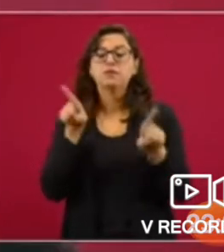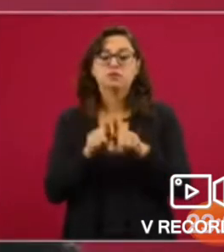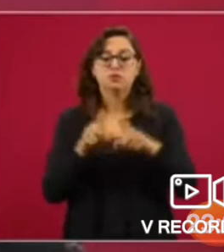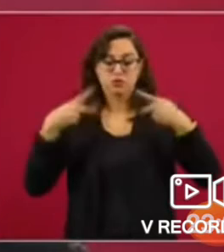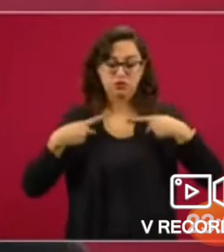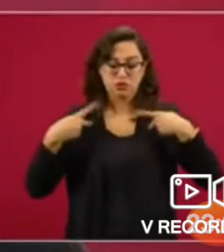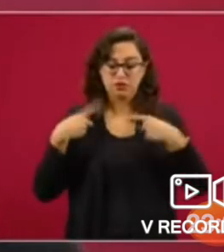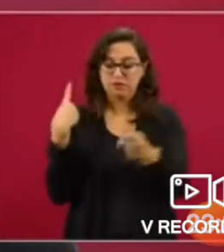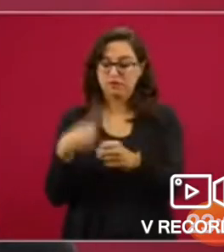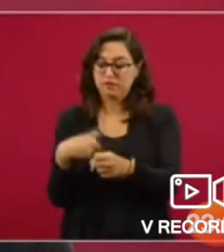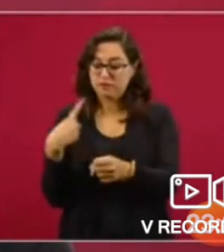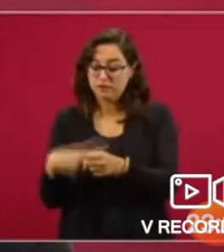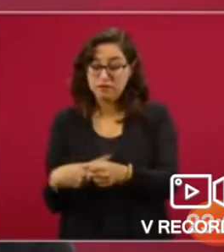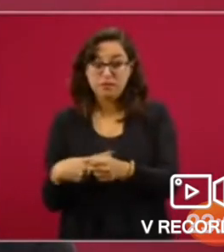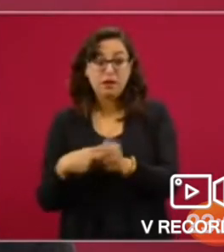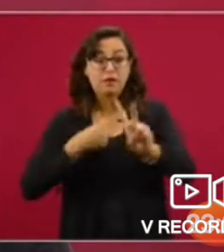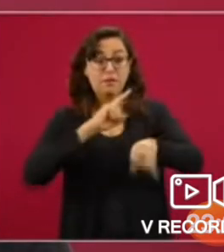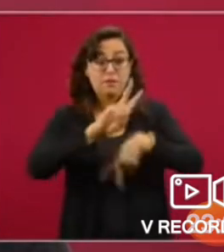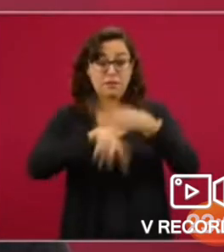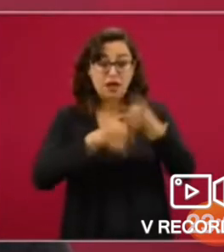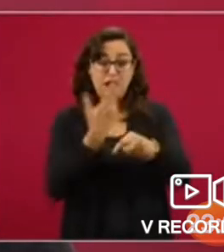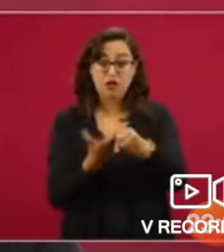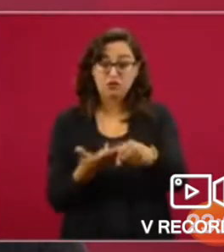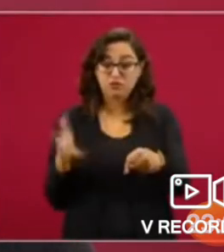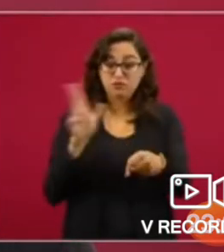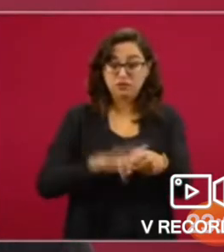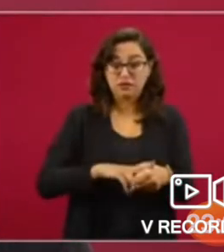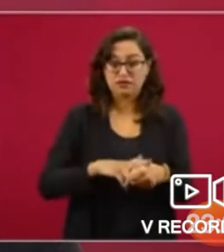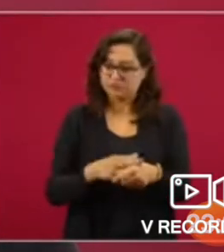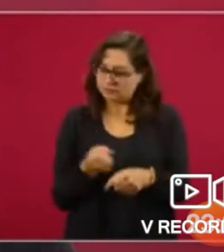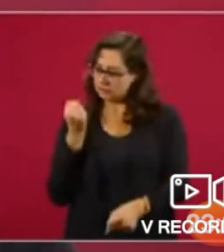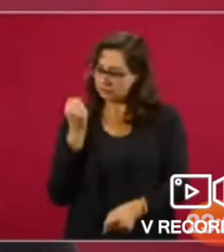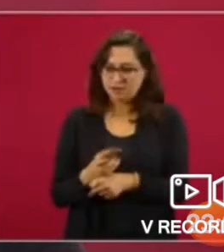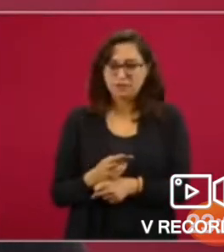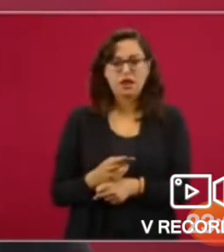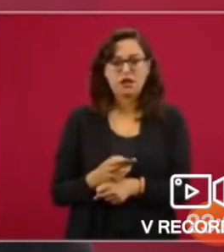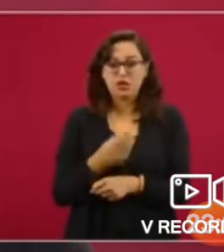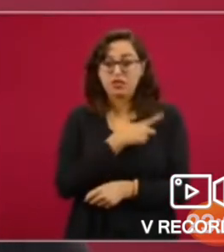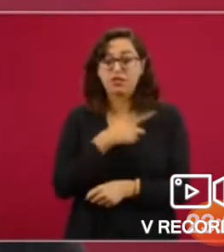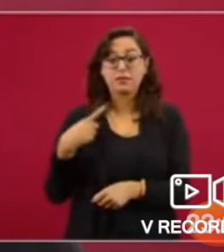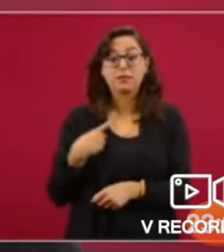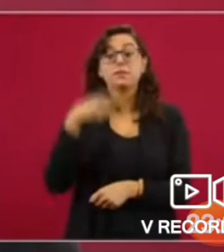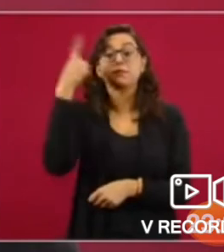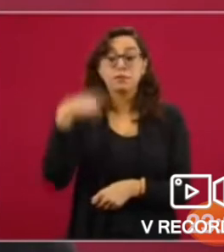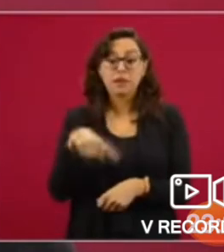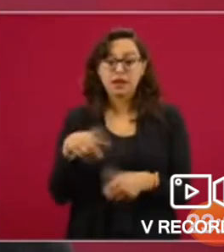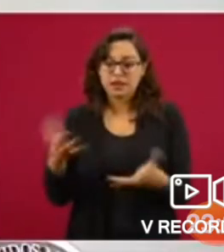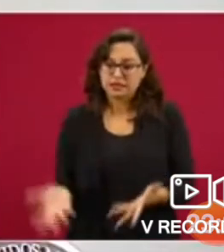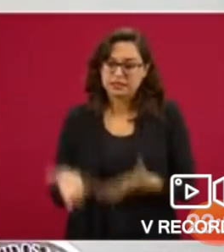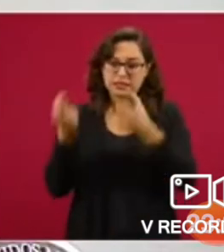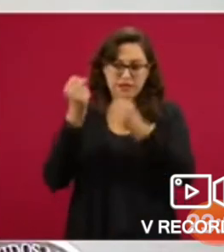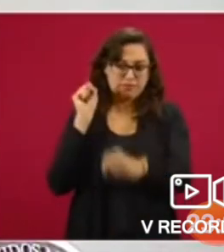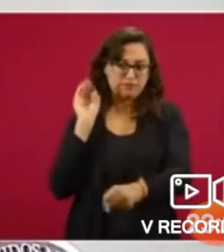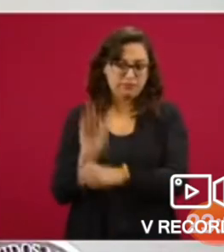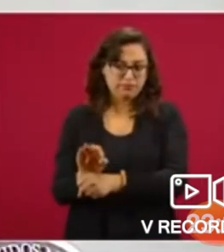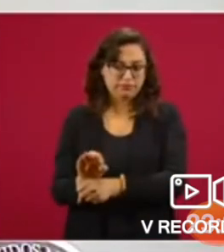en acudir a atención médica y que se pueda hacer acciones médicas que permitan salvarle la